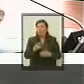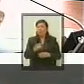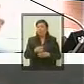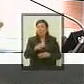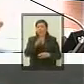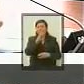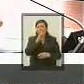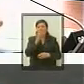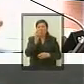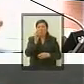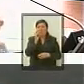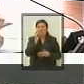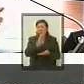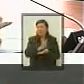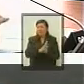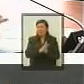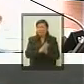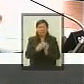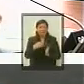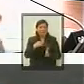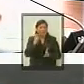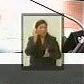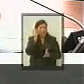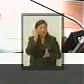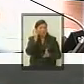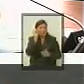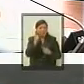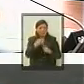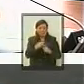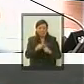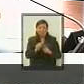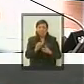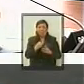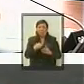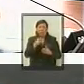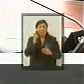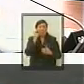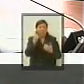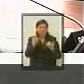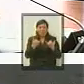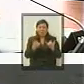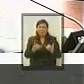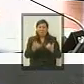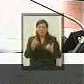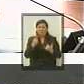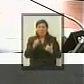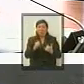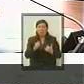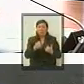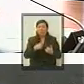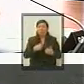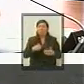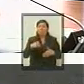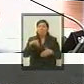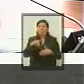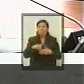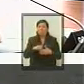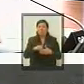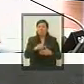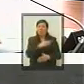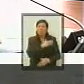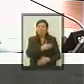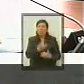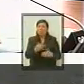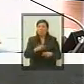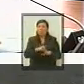de mujeres nadie los escuchaba pero aquí el congreso señor lo escucha Y por eso es que yo pido un voto a favor